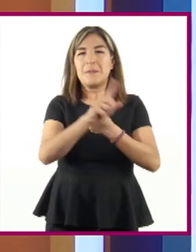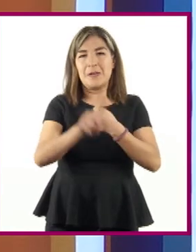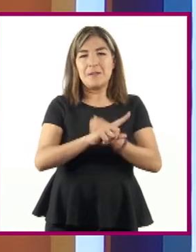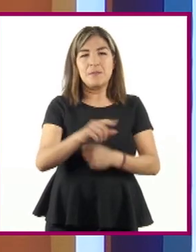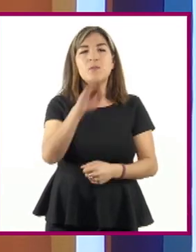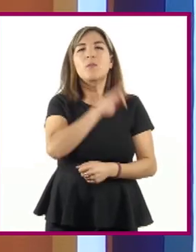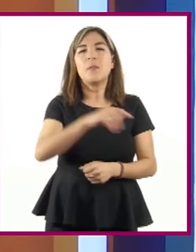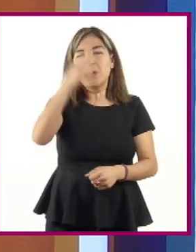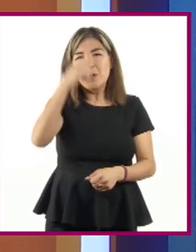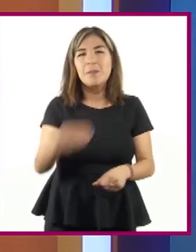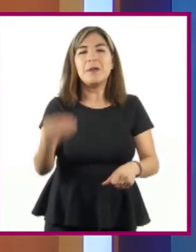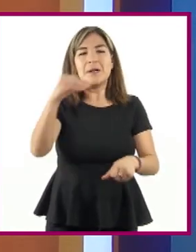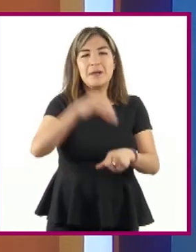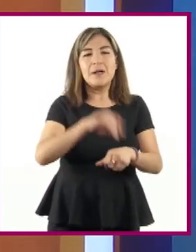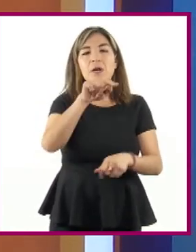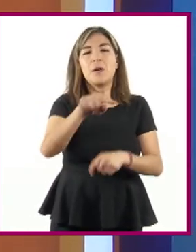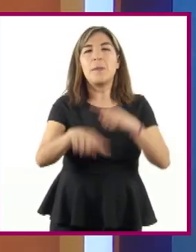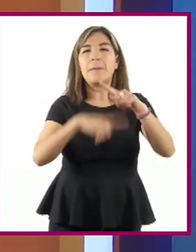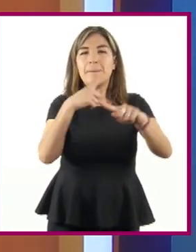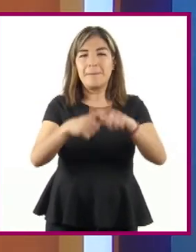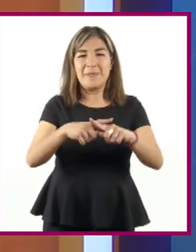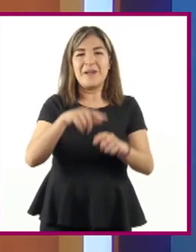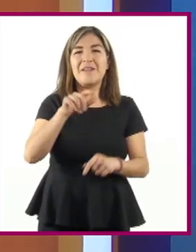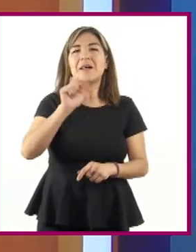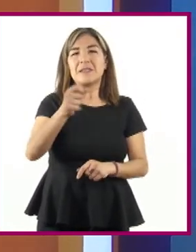la que podemos aplicar la multiplicación de